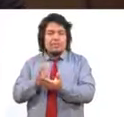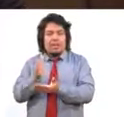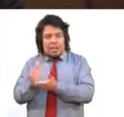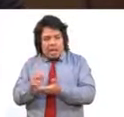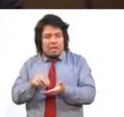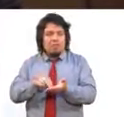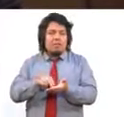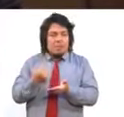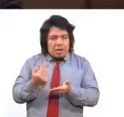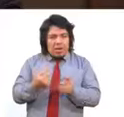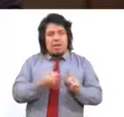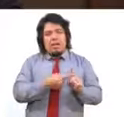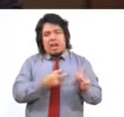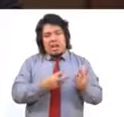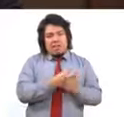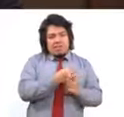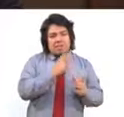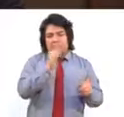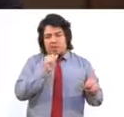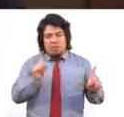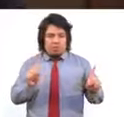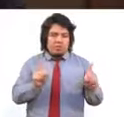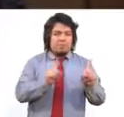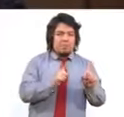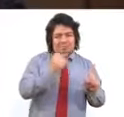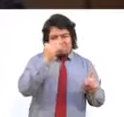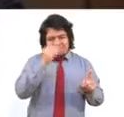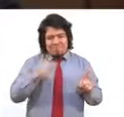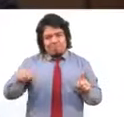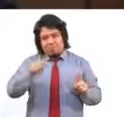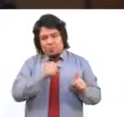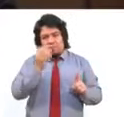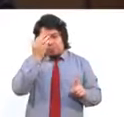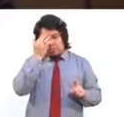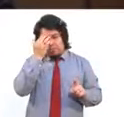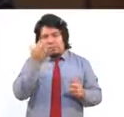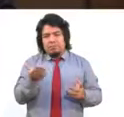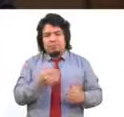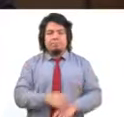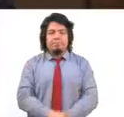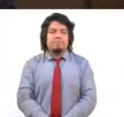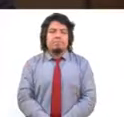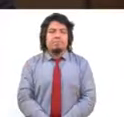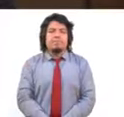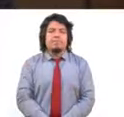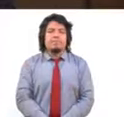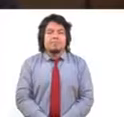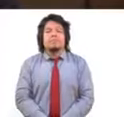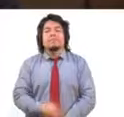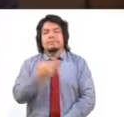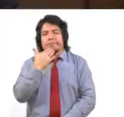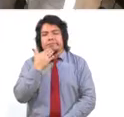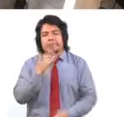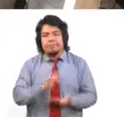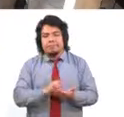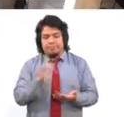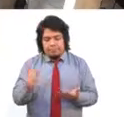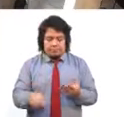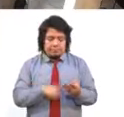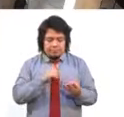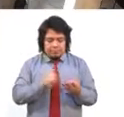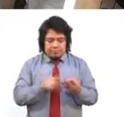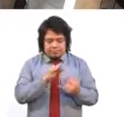le acerquen a la víctima, en fin, todo esto que seguramente pues ustedes conocen también muy bien. Muchas gracias. Y por último, preguntarle a la